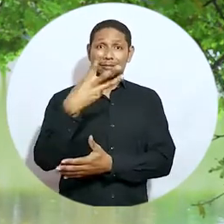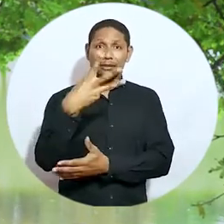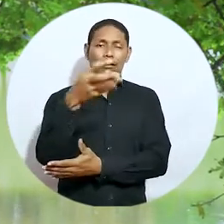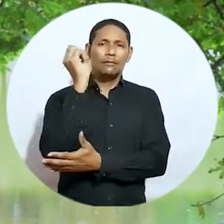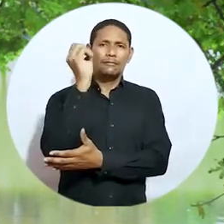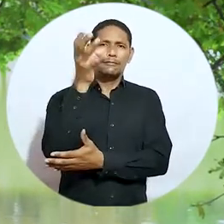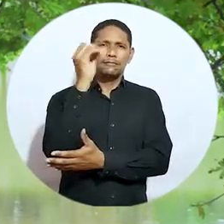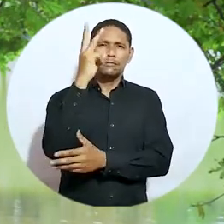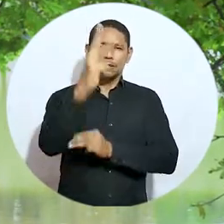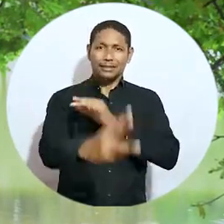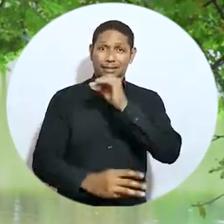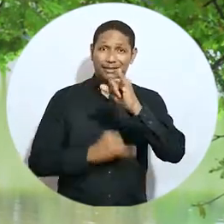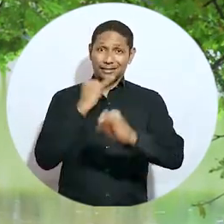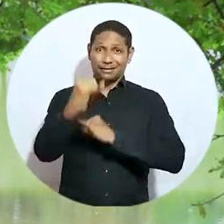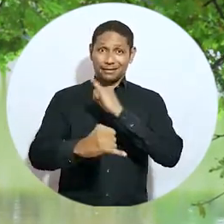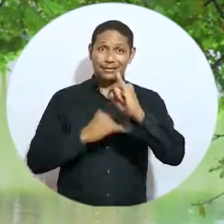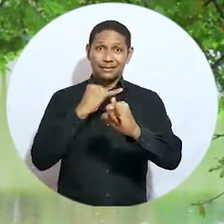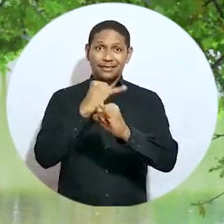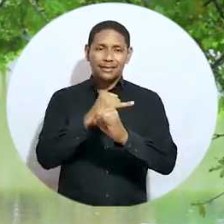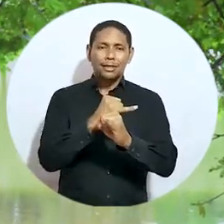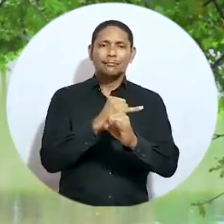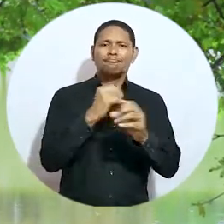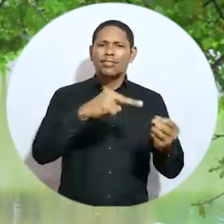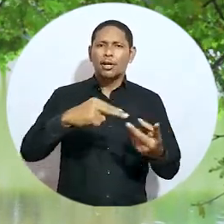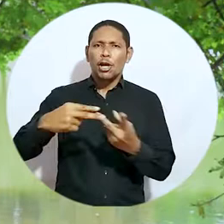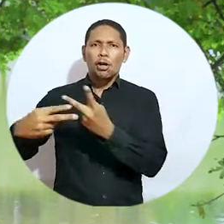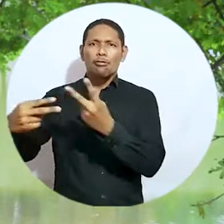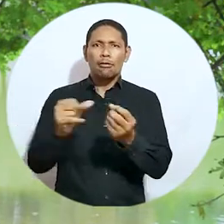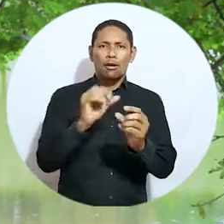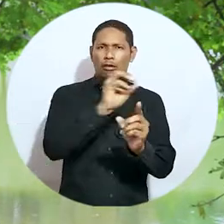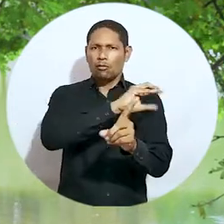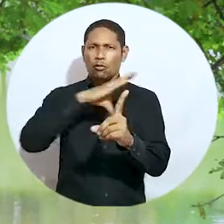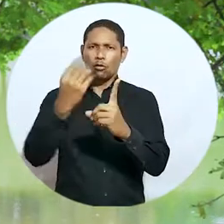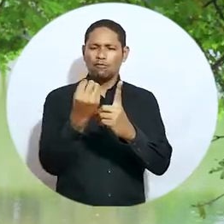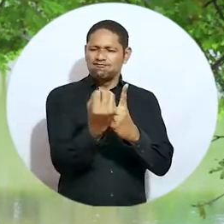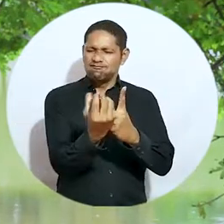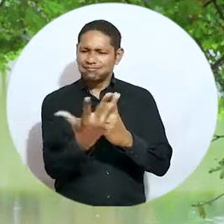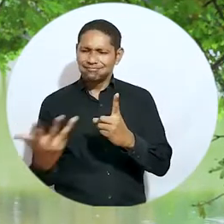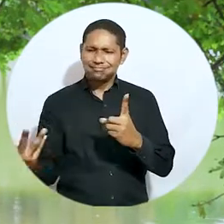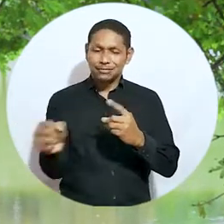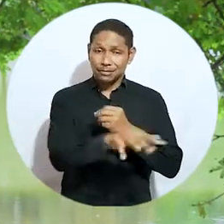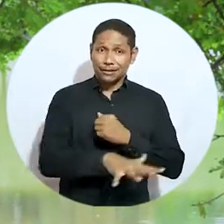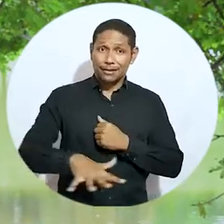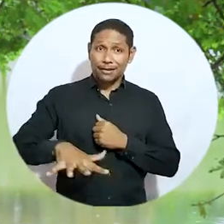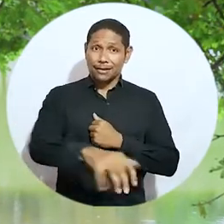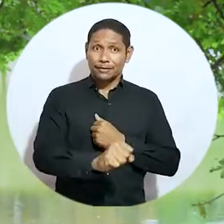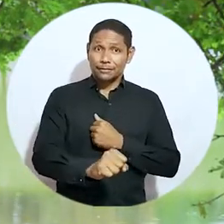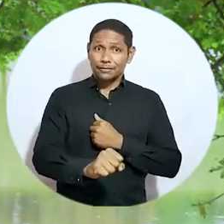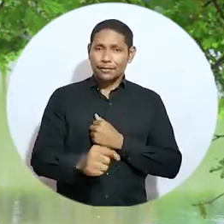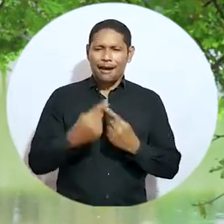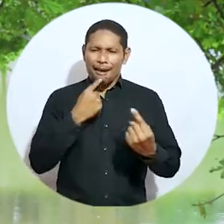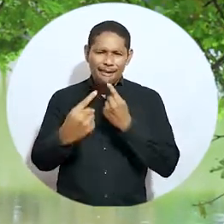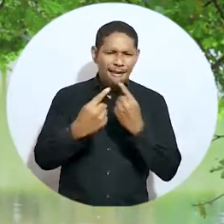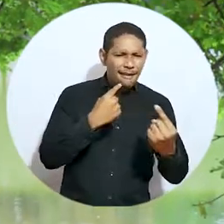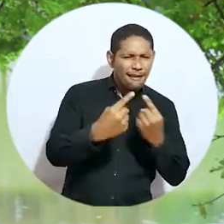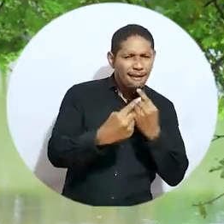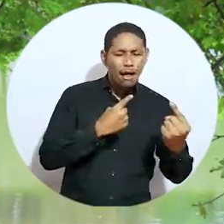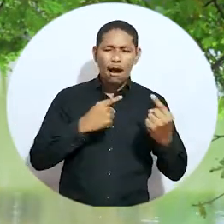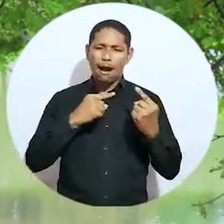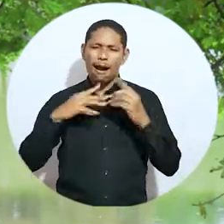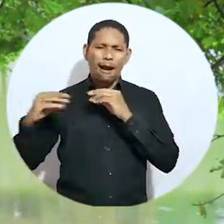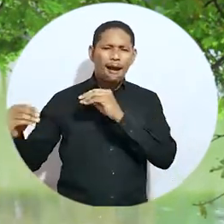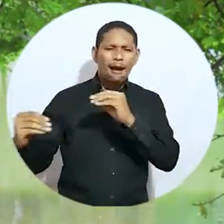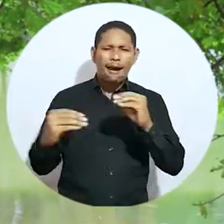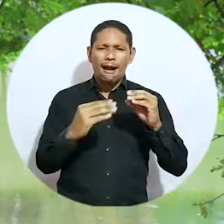el tercer coloquio internacional en educación, interculturalidad y territorio, donde vamos a discutir,